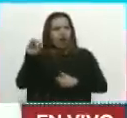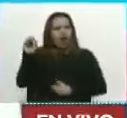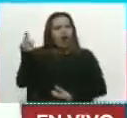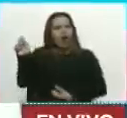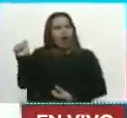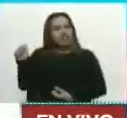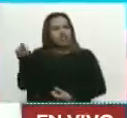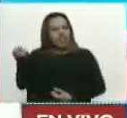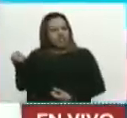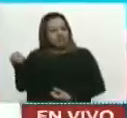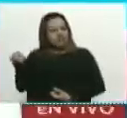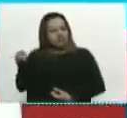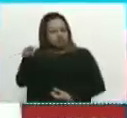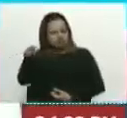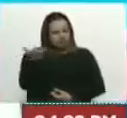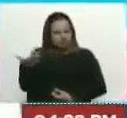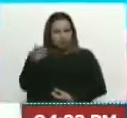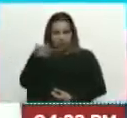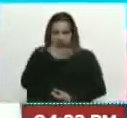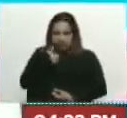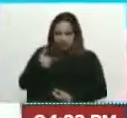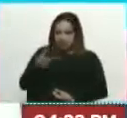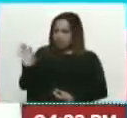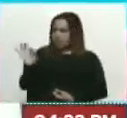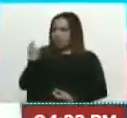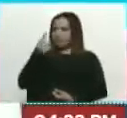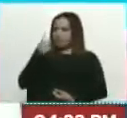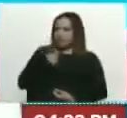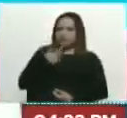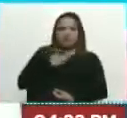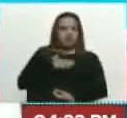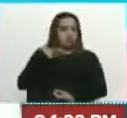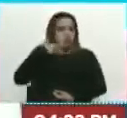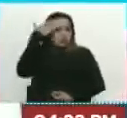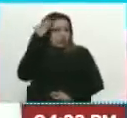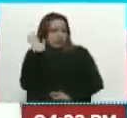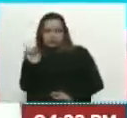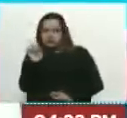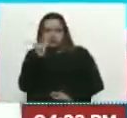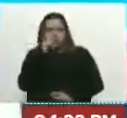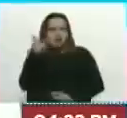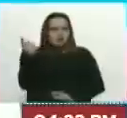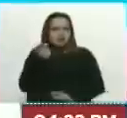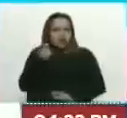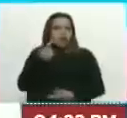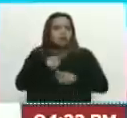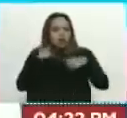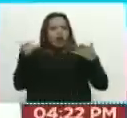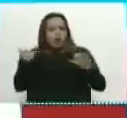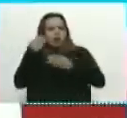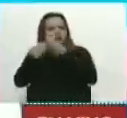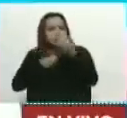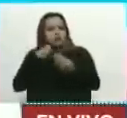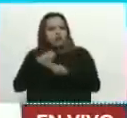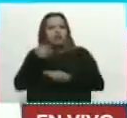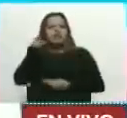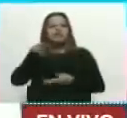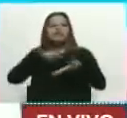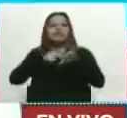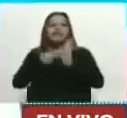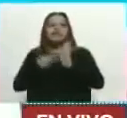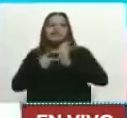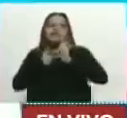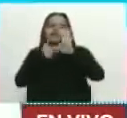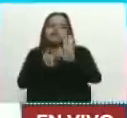participar en esa organización del Atlántico Norte, que yo sepa no, pero está ocurriendo y eso lleva un mensaje